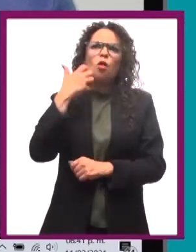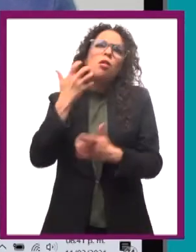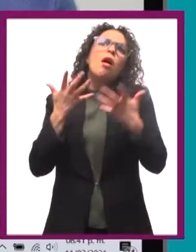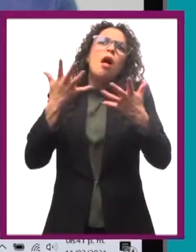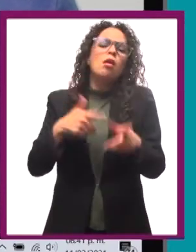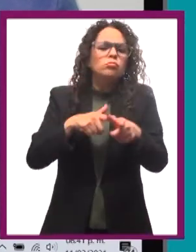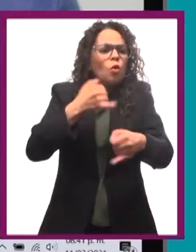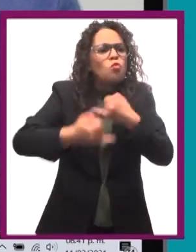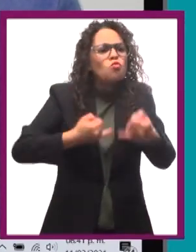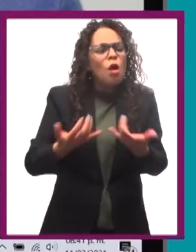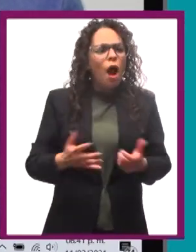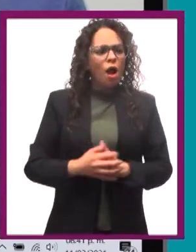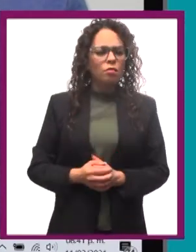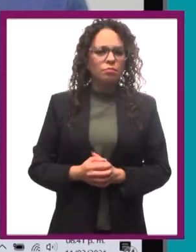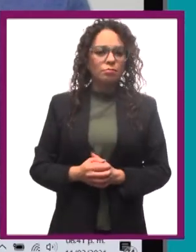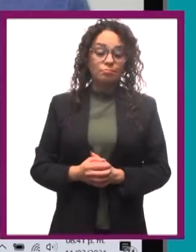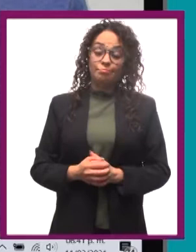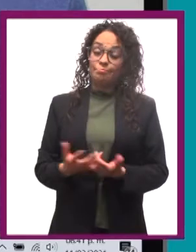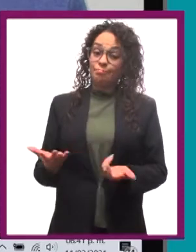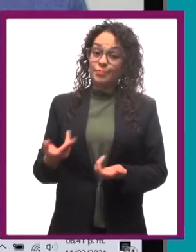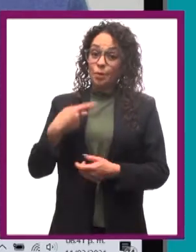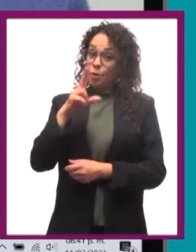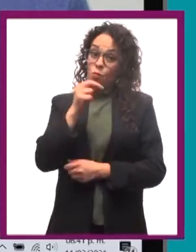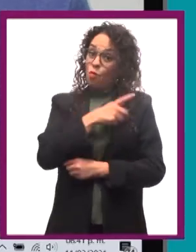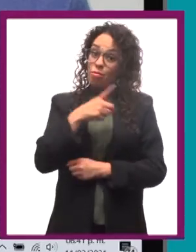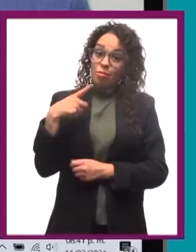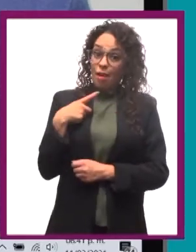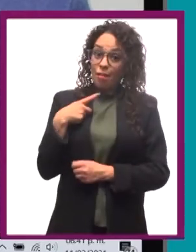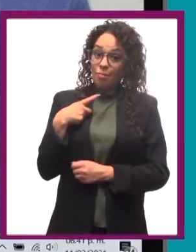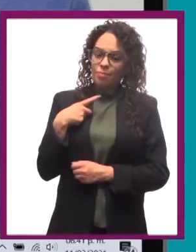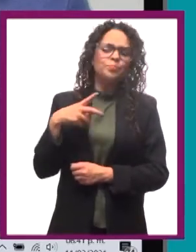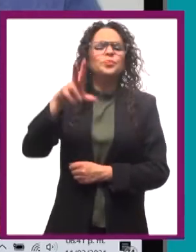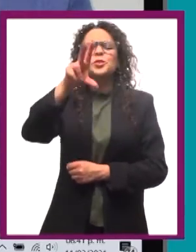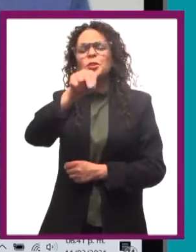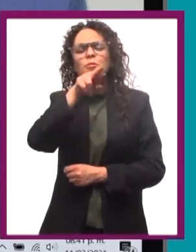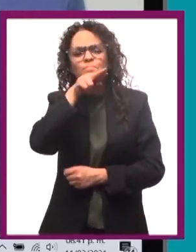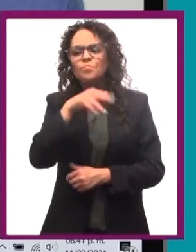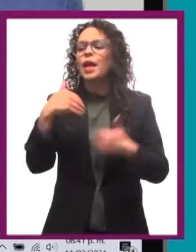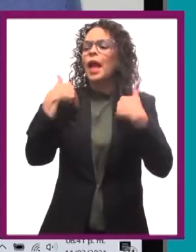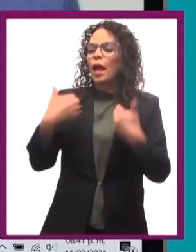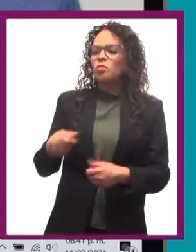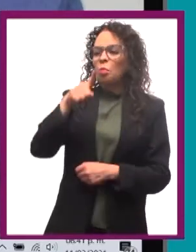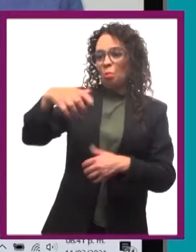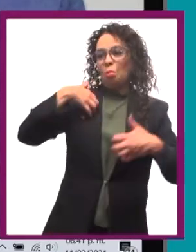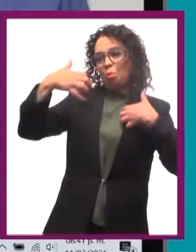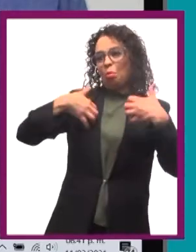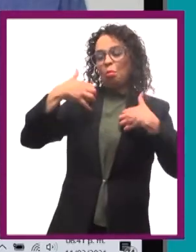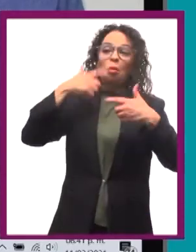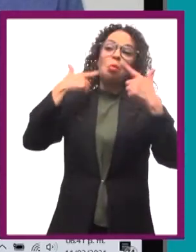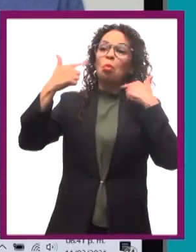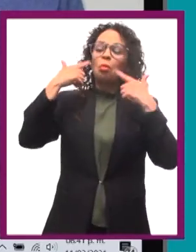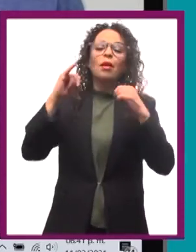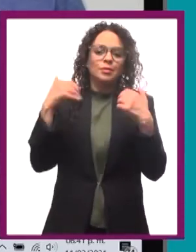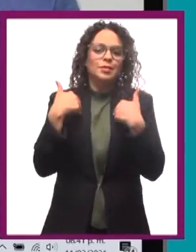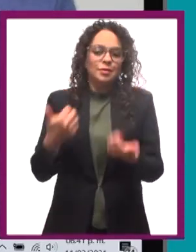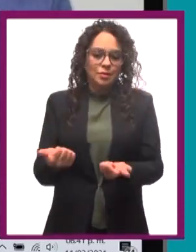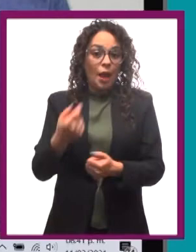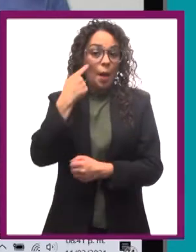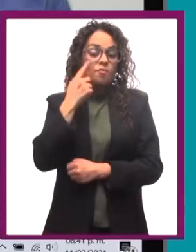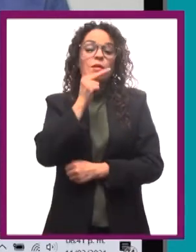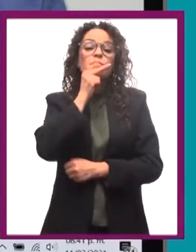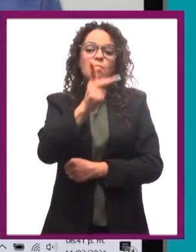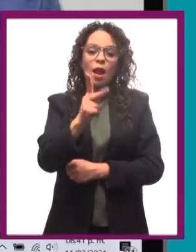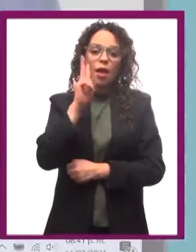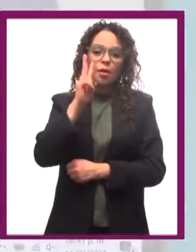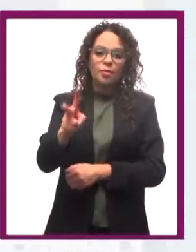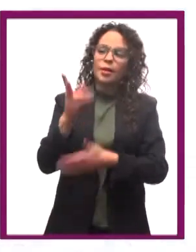trataba de seguir jugando. No tienes que justificarte. Pero no te apures, es entendible tu berrinche. Fíjate